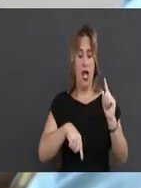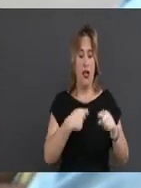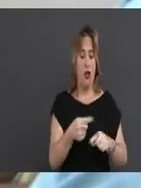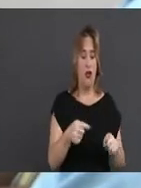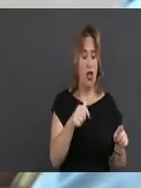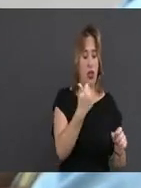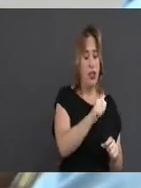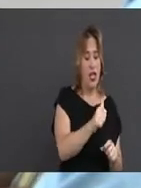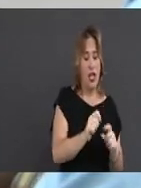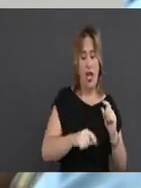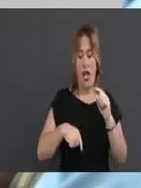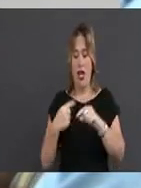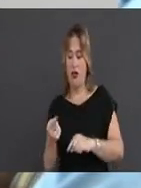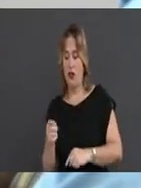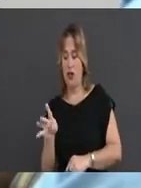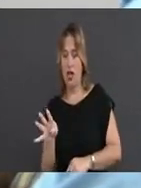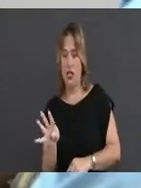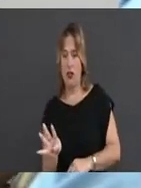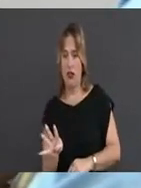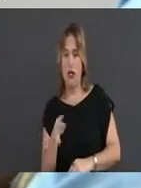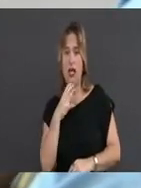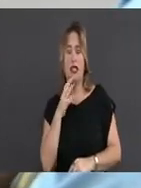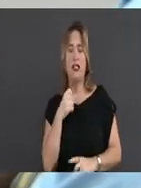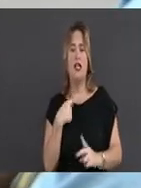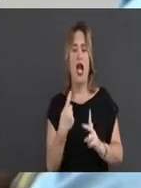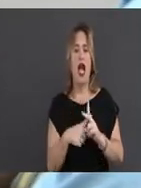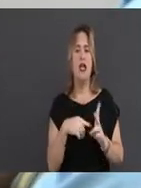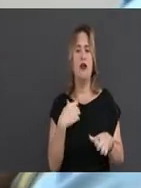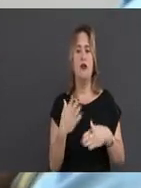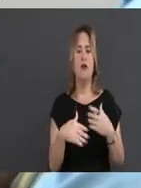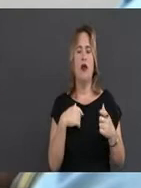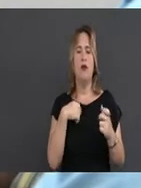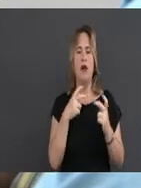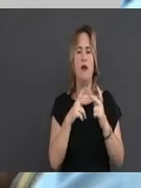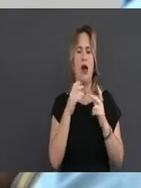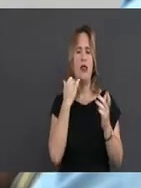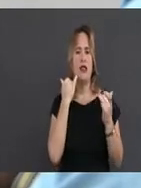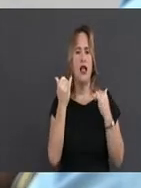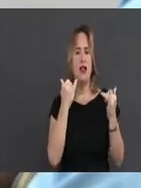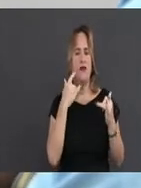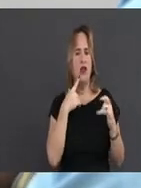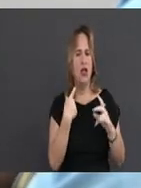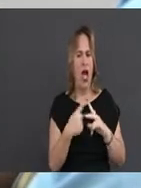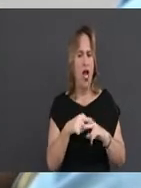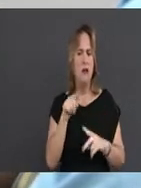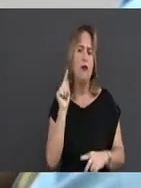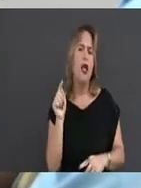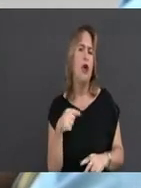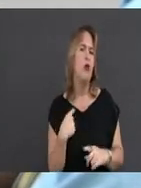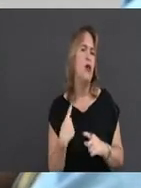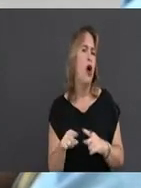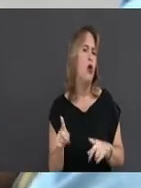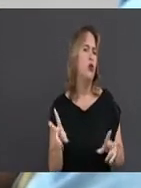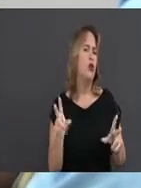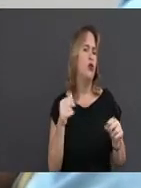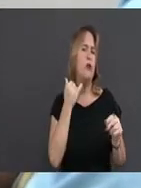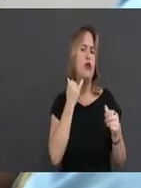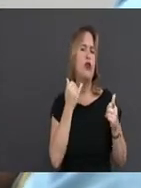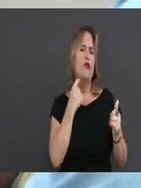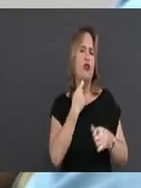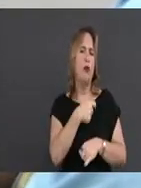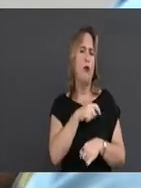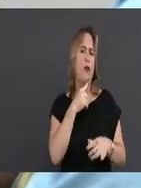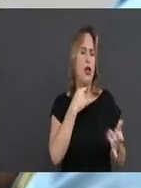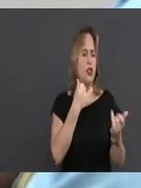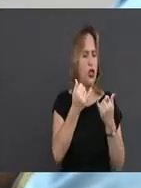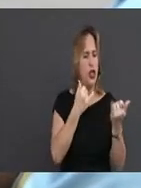10 horas de afectación. Y por último, el tema de que si tienen otros canales telefónicos abiertos, ¿se ha habilitado algún nuevo teléfono para que la población